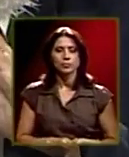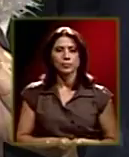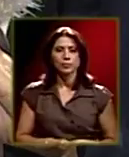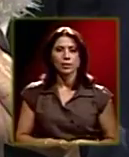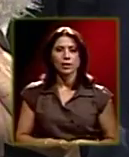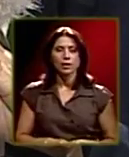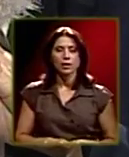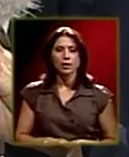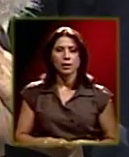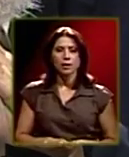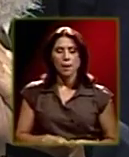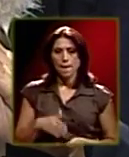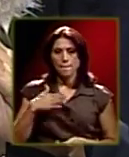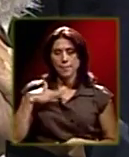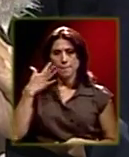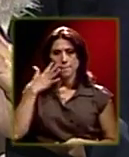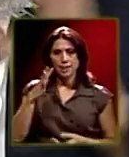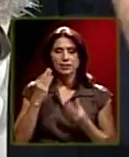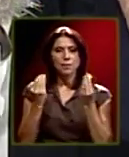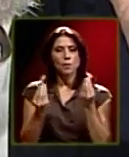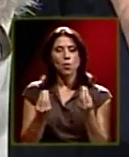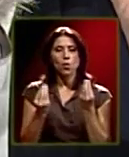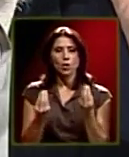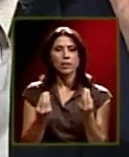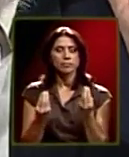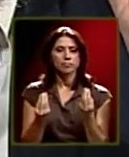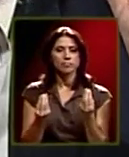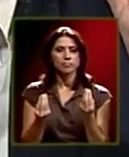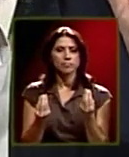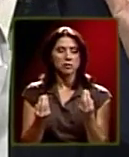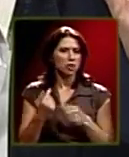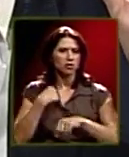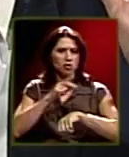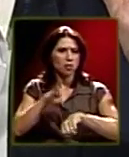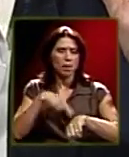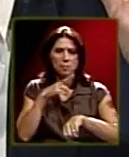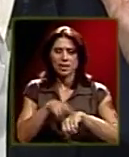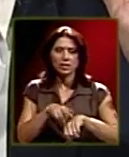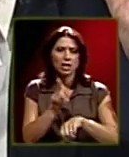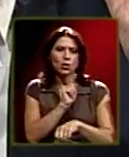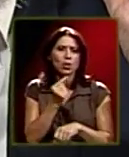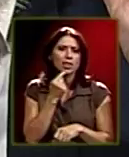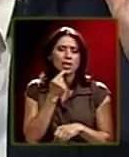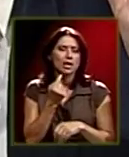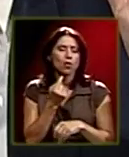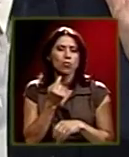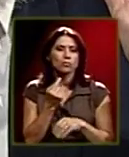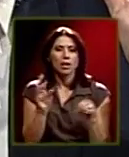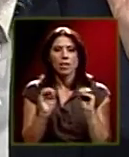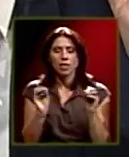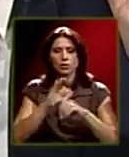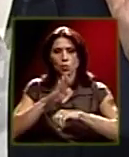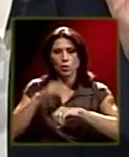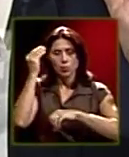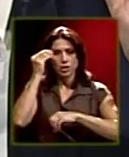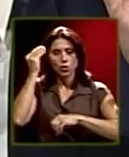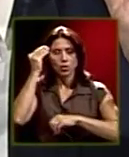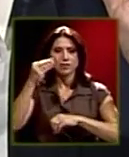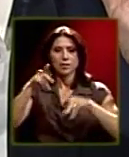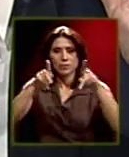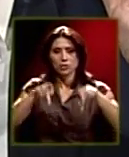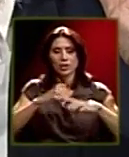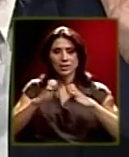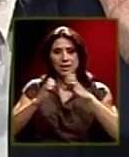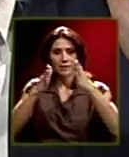Me parece muy... Yo normalmente no califico las opiniones de mis entrevistados, sí. Vengo a escucharlas